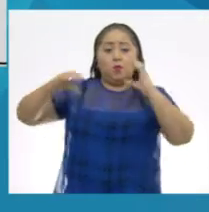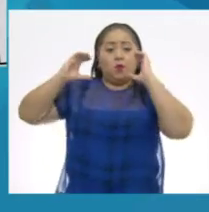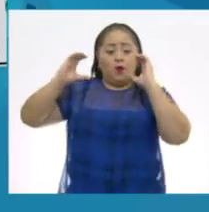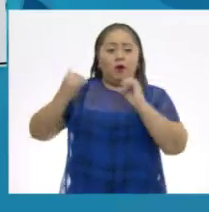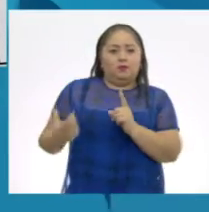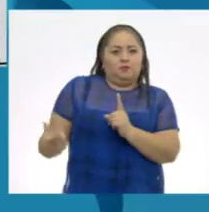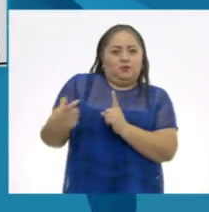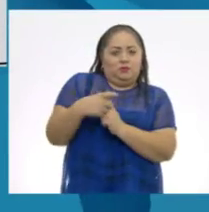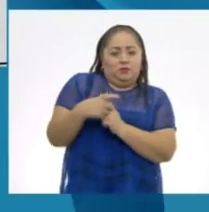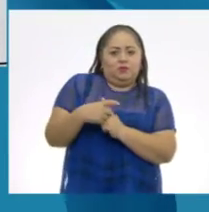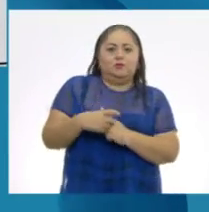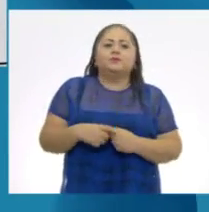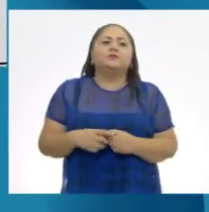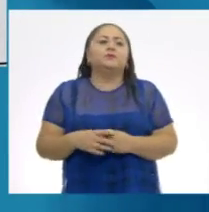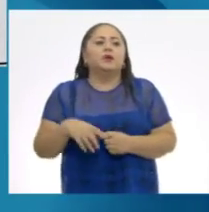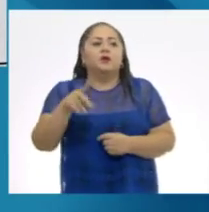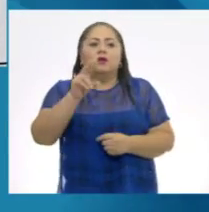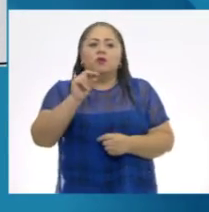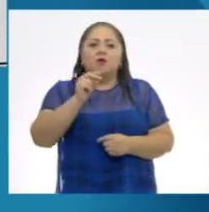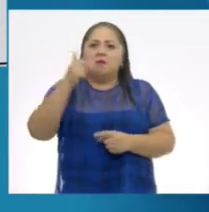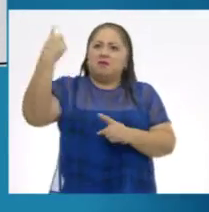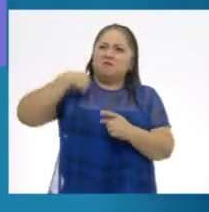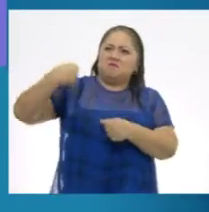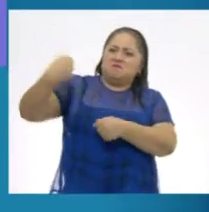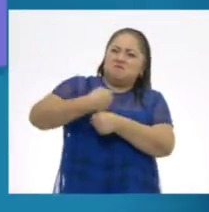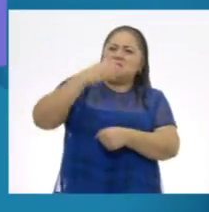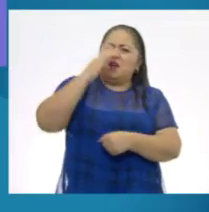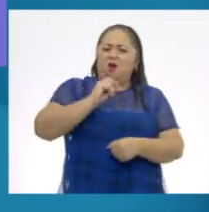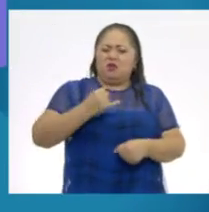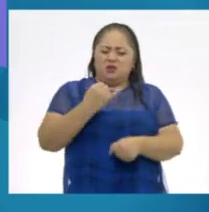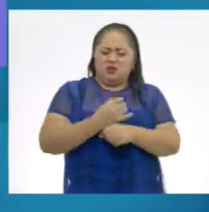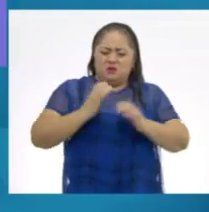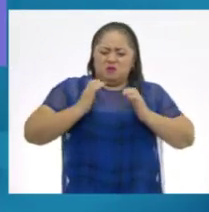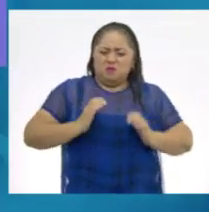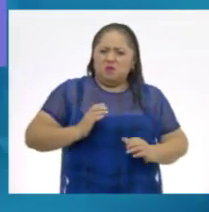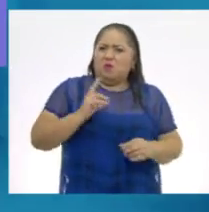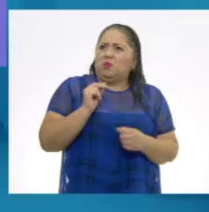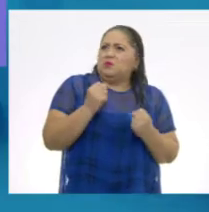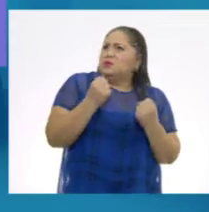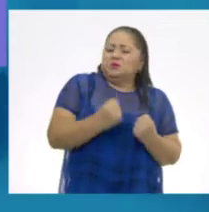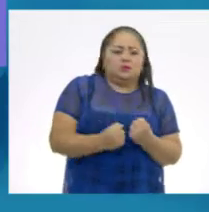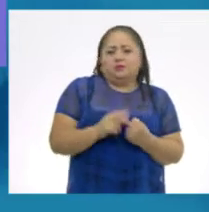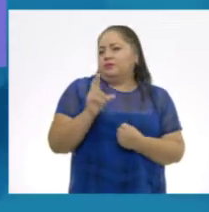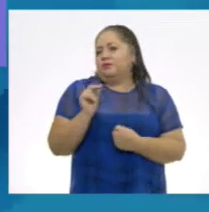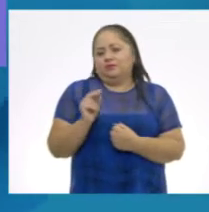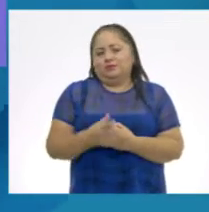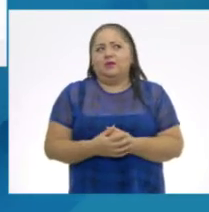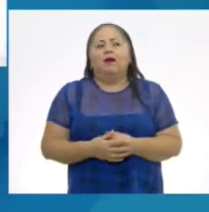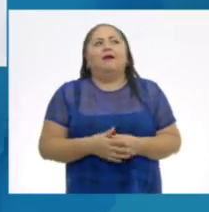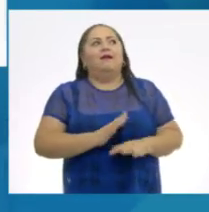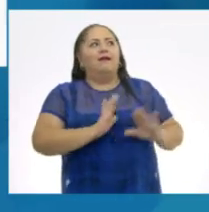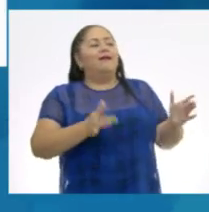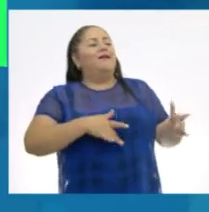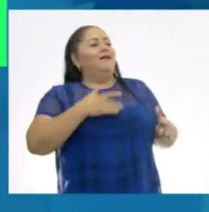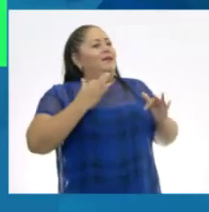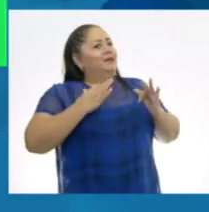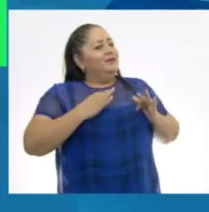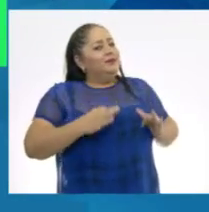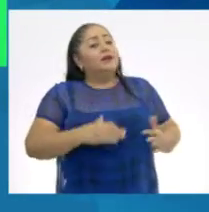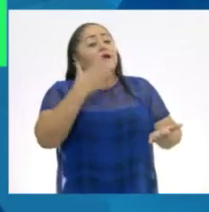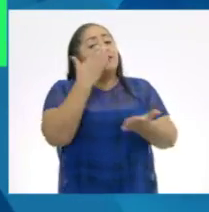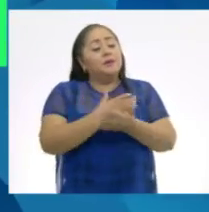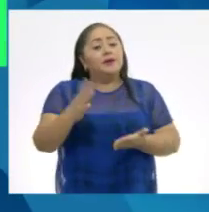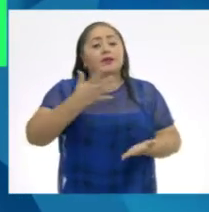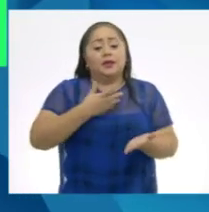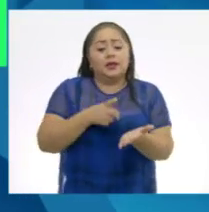protejan. Nadie debe dañarnos ni hacernos sentir incómodos o inseguros. ¡Ah, qué alivio! Además,